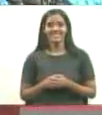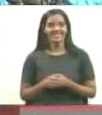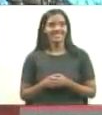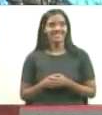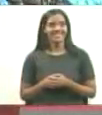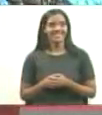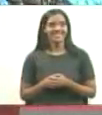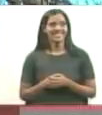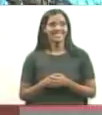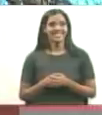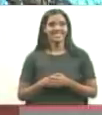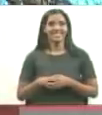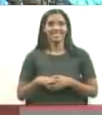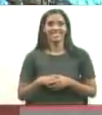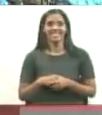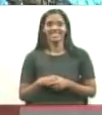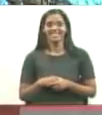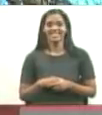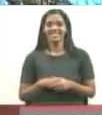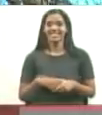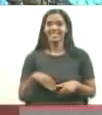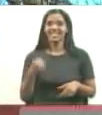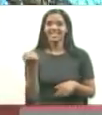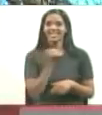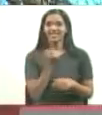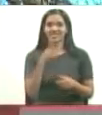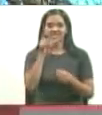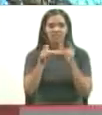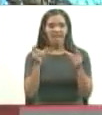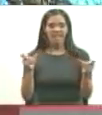Están matando a una gente que andan por ahí, ¿cómo se llama? Por